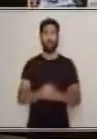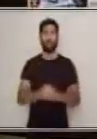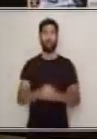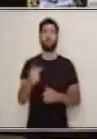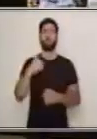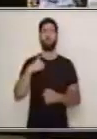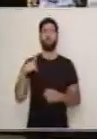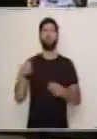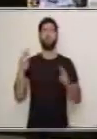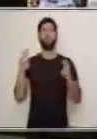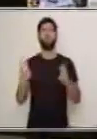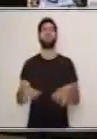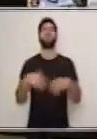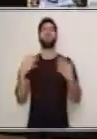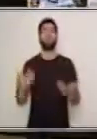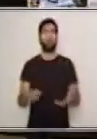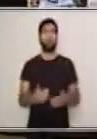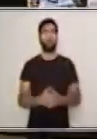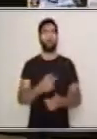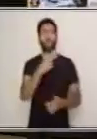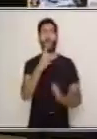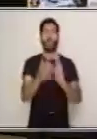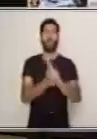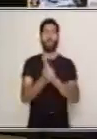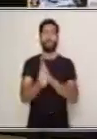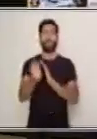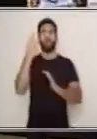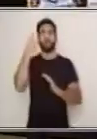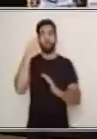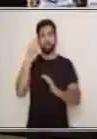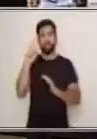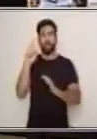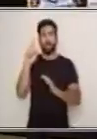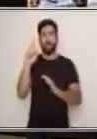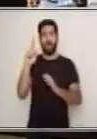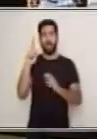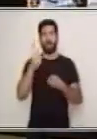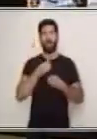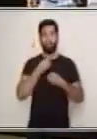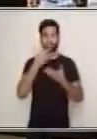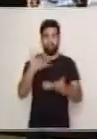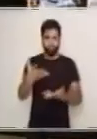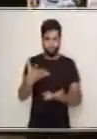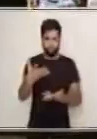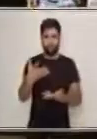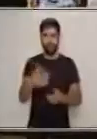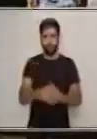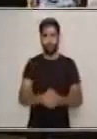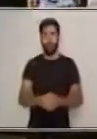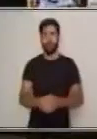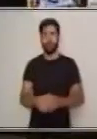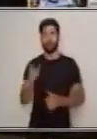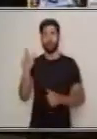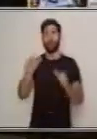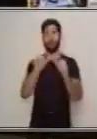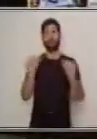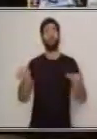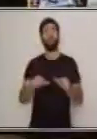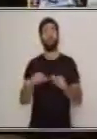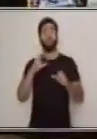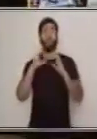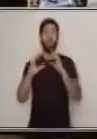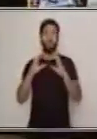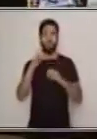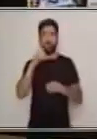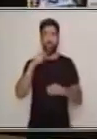desarrollaré el tema de destrezas para la expresión oral del área de comunicación y